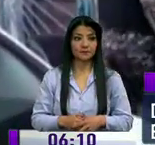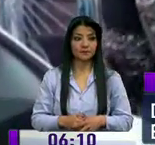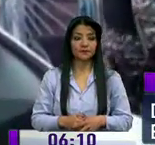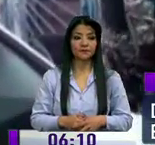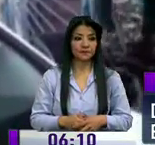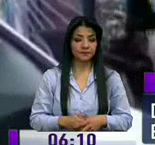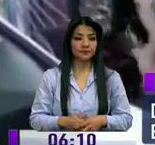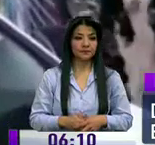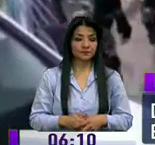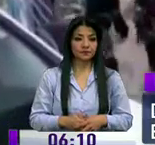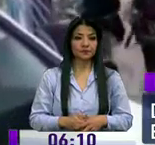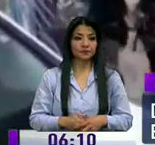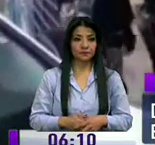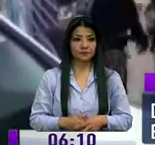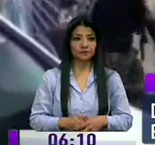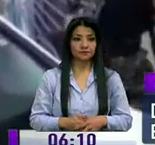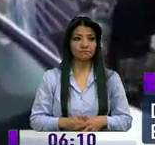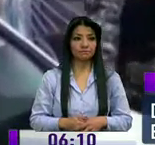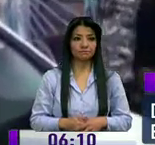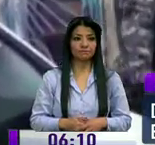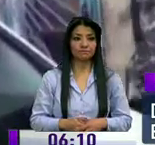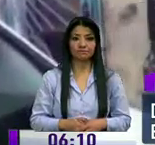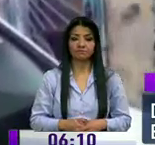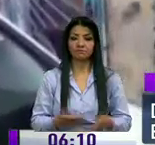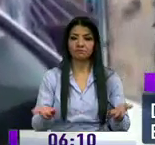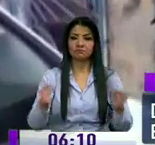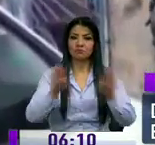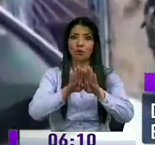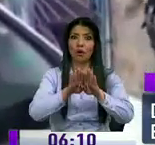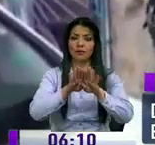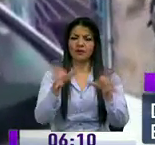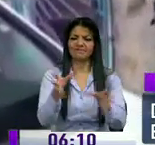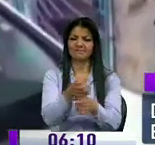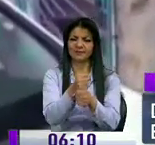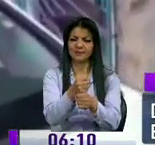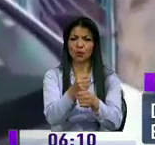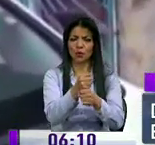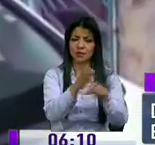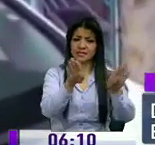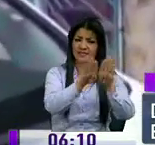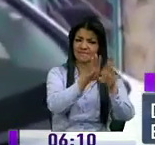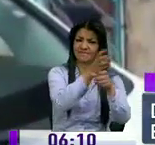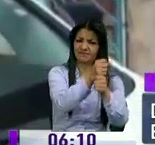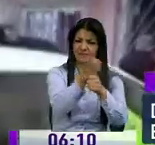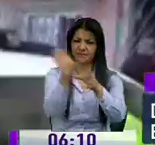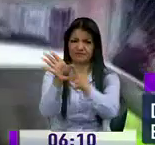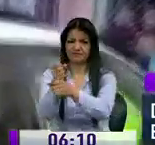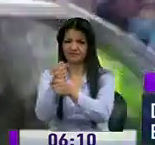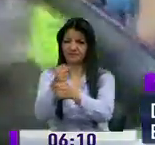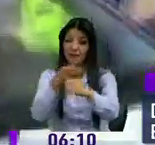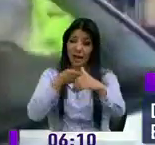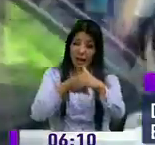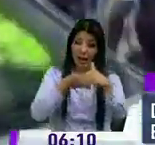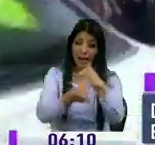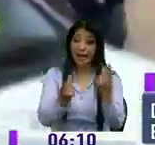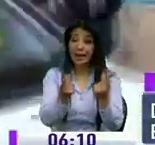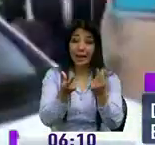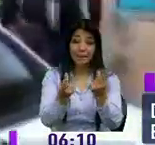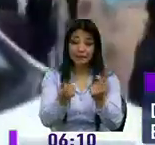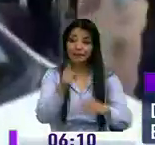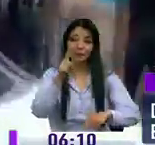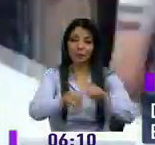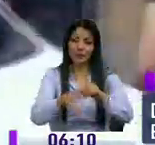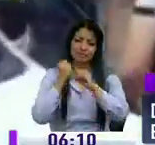Una vez más, la doble seguridad de las puertas impidió que los agentes ingresaran de manera inmediata. Eso permitió que en su interior,